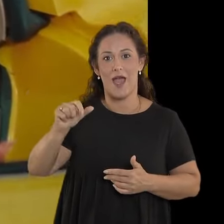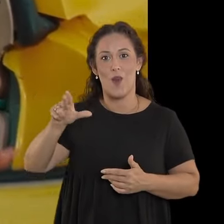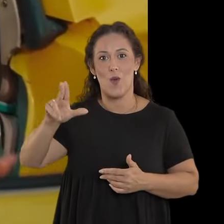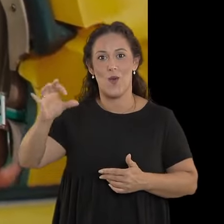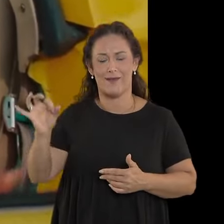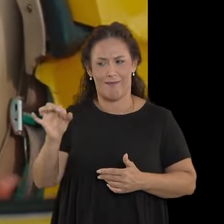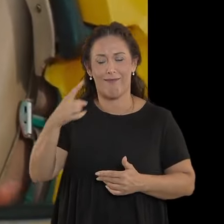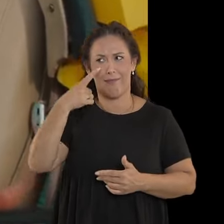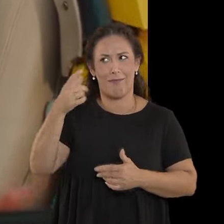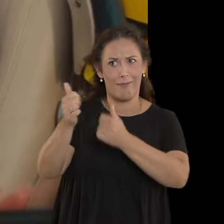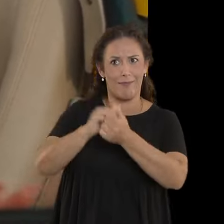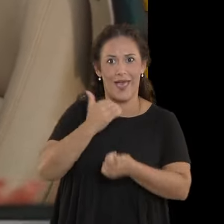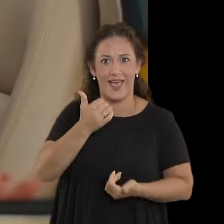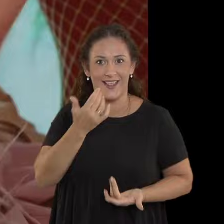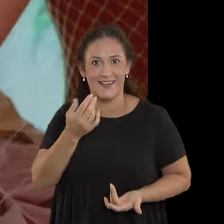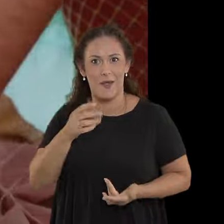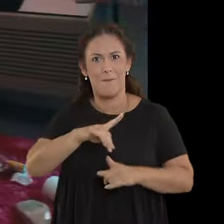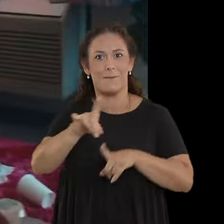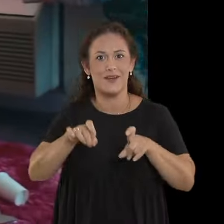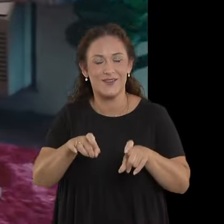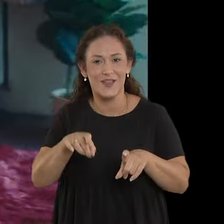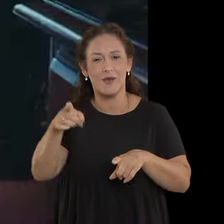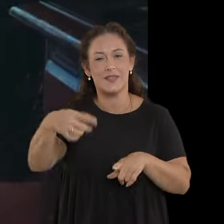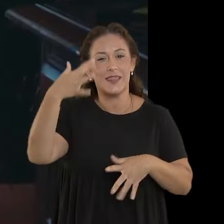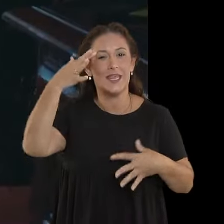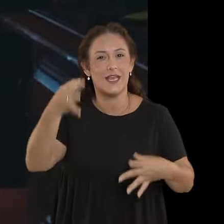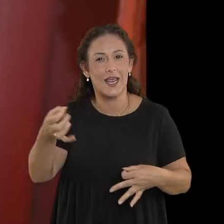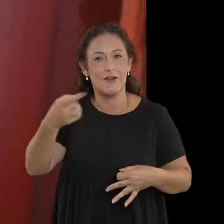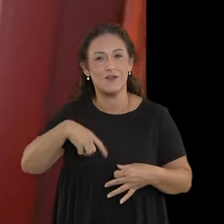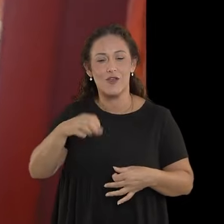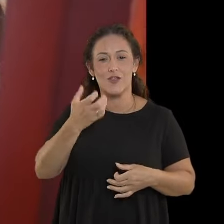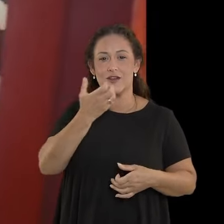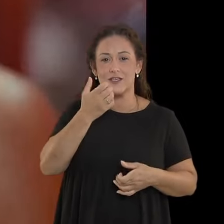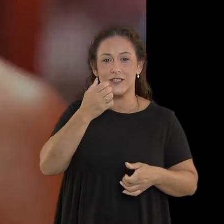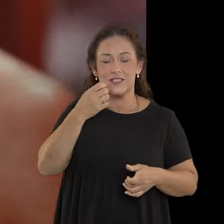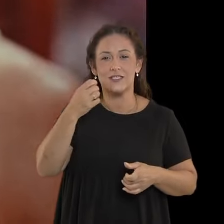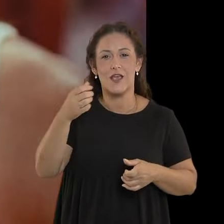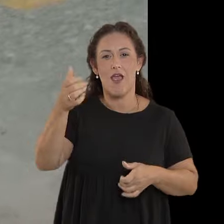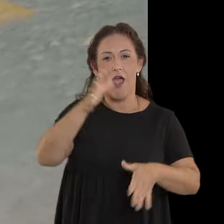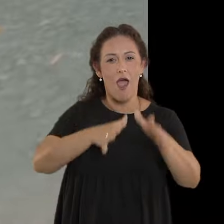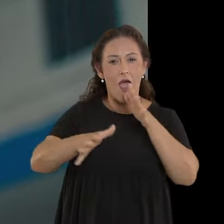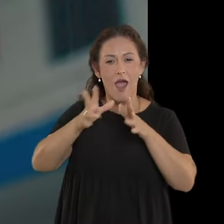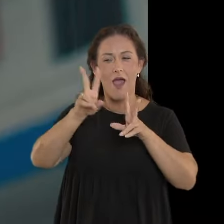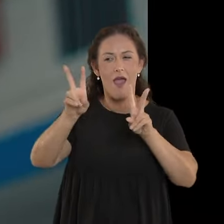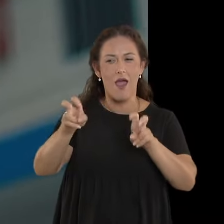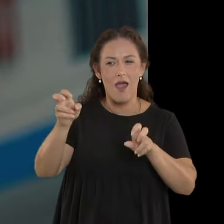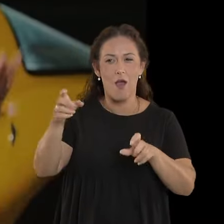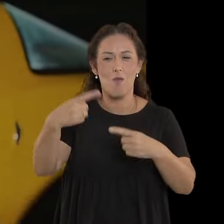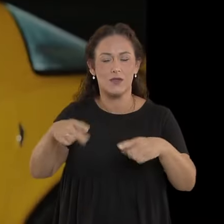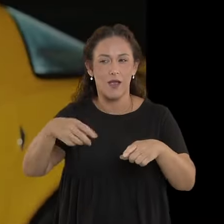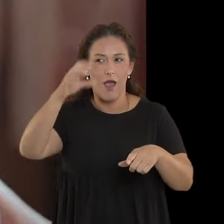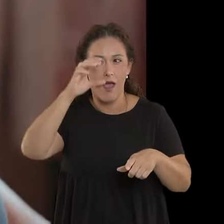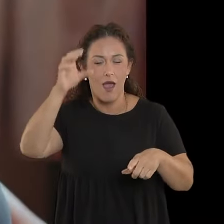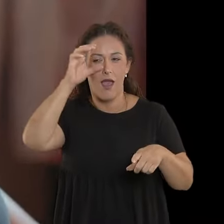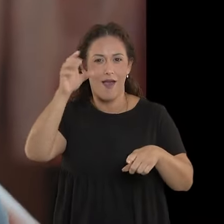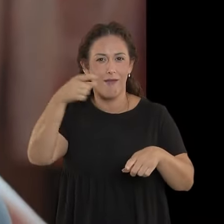presencia. Por cierto, una preguntita. ¿Ustedes creen que nos emborracharemos si bebemos litronas y litronas de este tema?